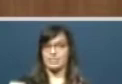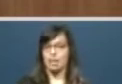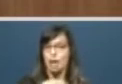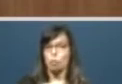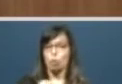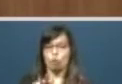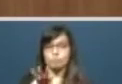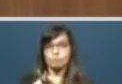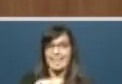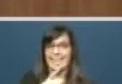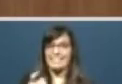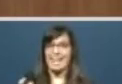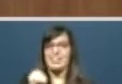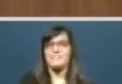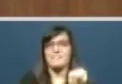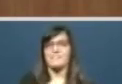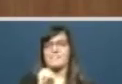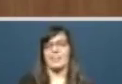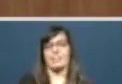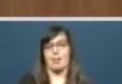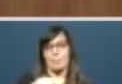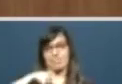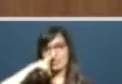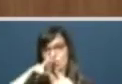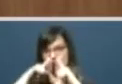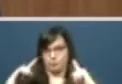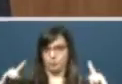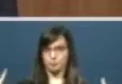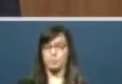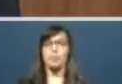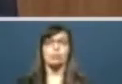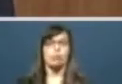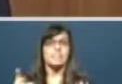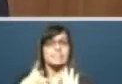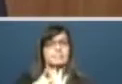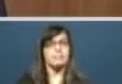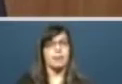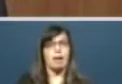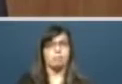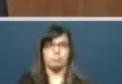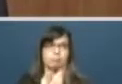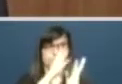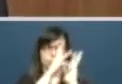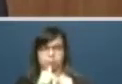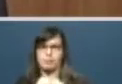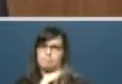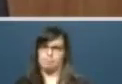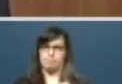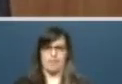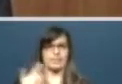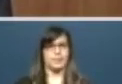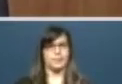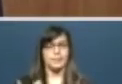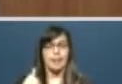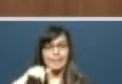necesidades financieras para este ejercicio hablamos por lo tanto de una cifra muy elevada que en el